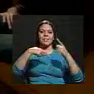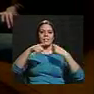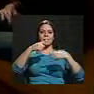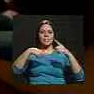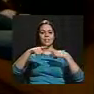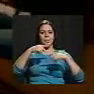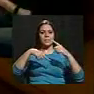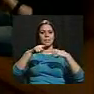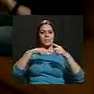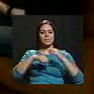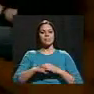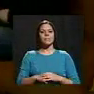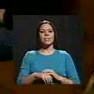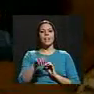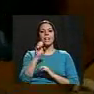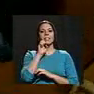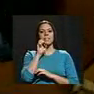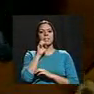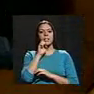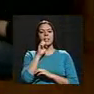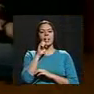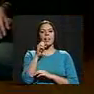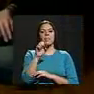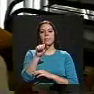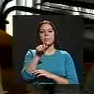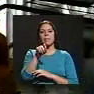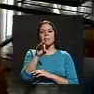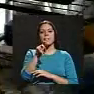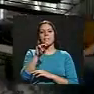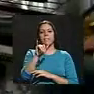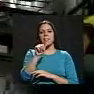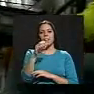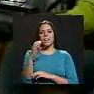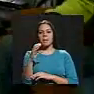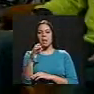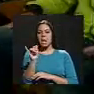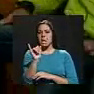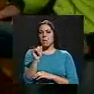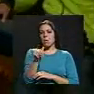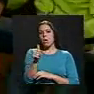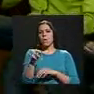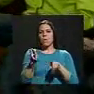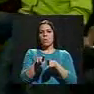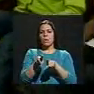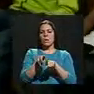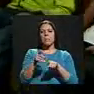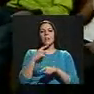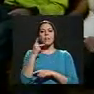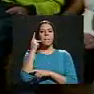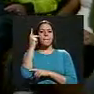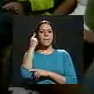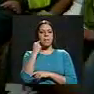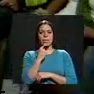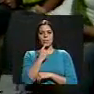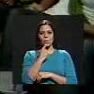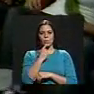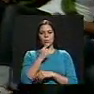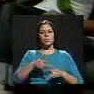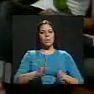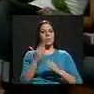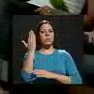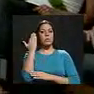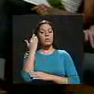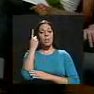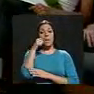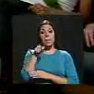señas. Estefanía Carvajal, al igual que sus otros dos hermanos, son hijos oyentes de padres sordos. Para ella,